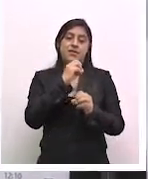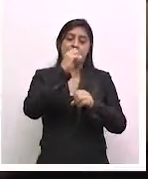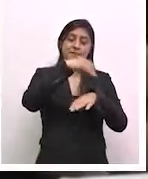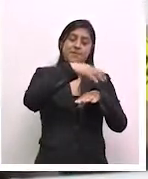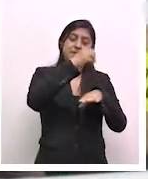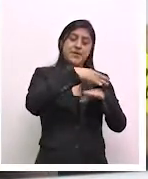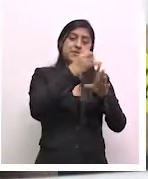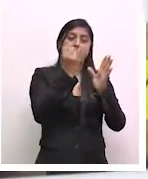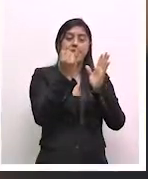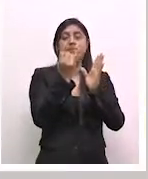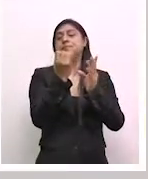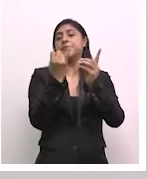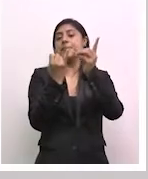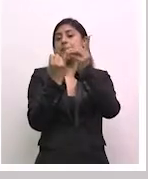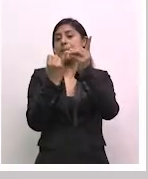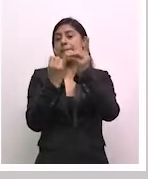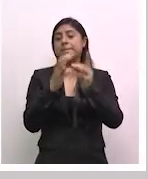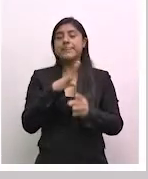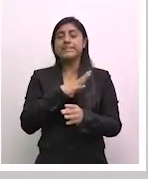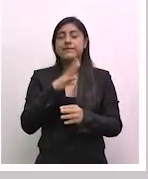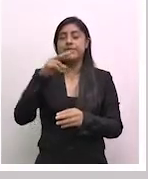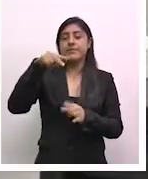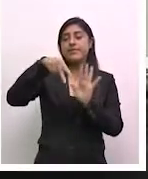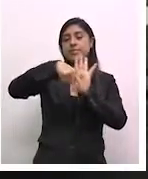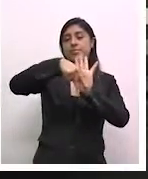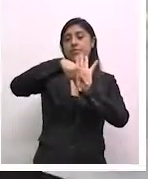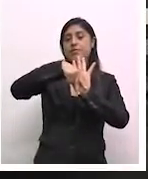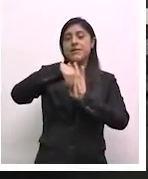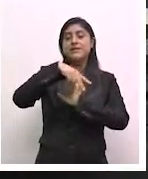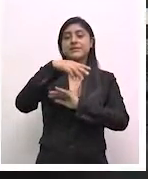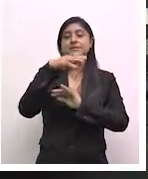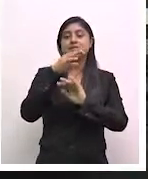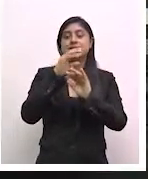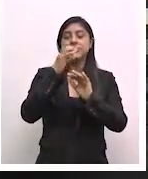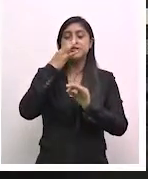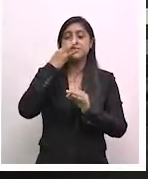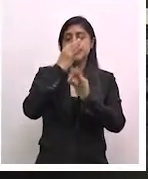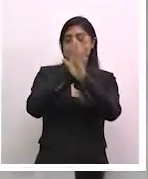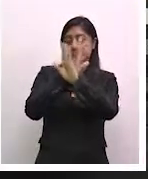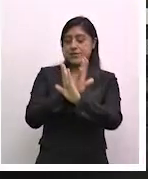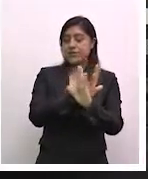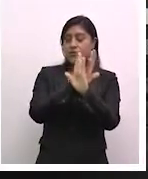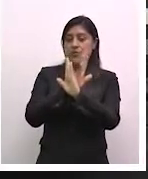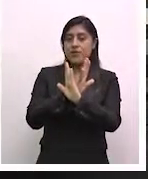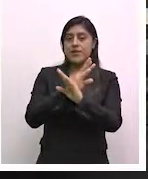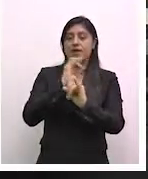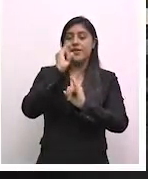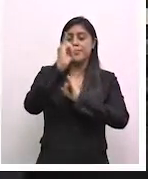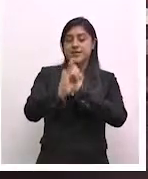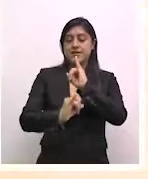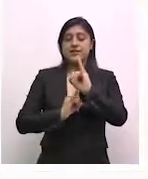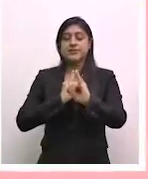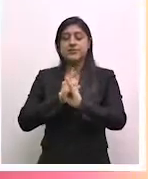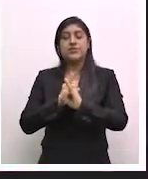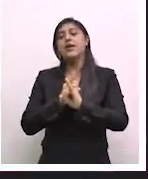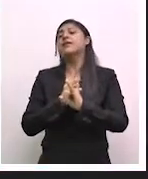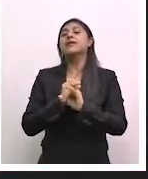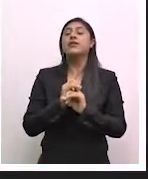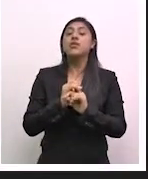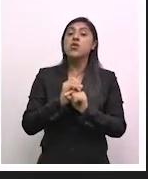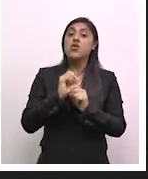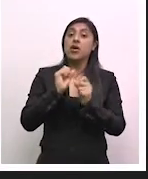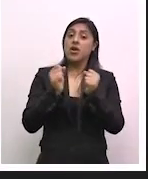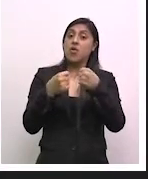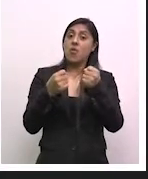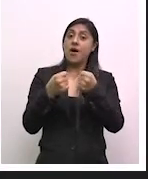personalización e impresión del pp cumple con normas de calidad y seguridad según estándares internacionales lo